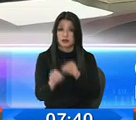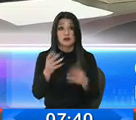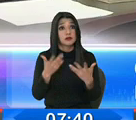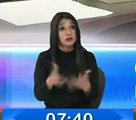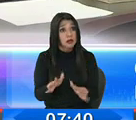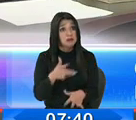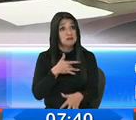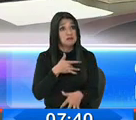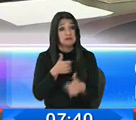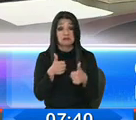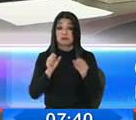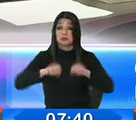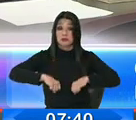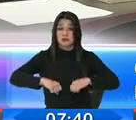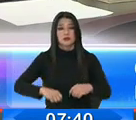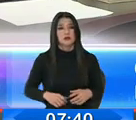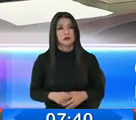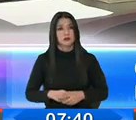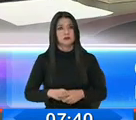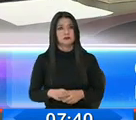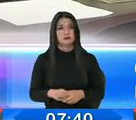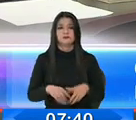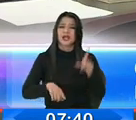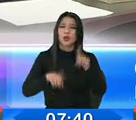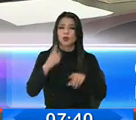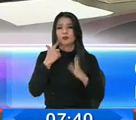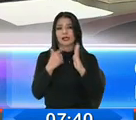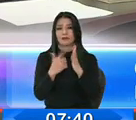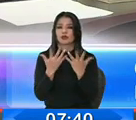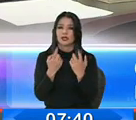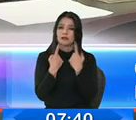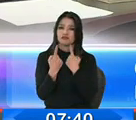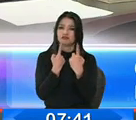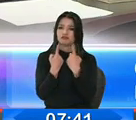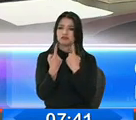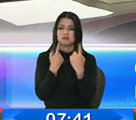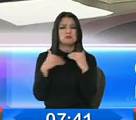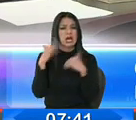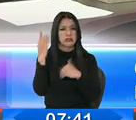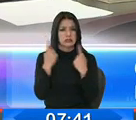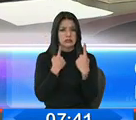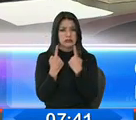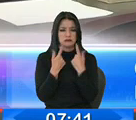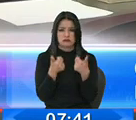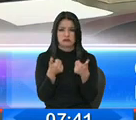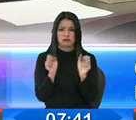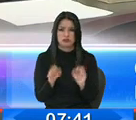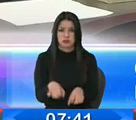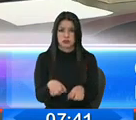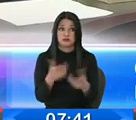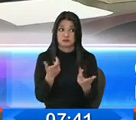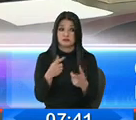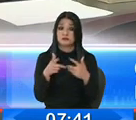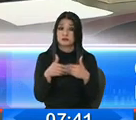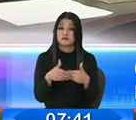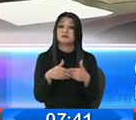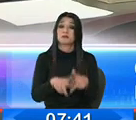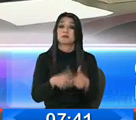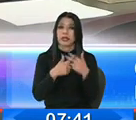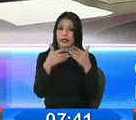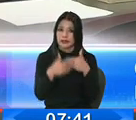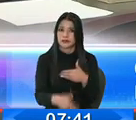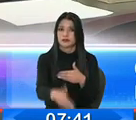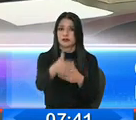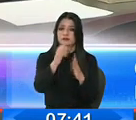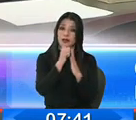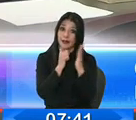esas sensibilidades. Obviamente, hay sectores con los cuales tenemos que dialogar más a efectos de establecer esa hoja de ruta para cada uno de ellos, tanto